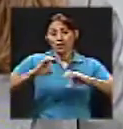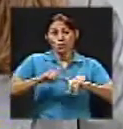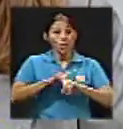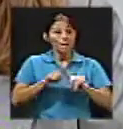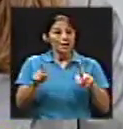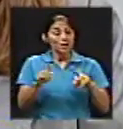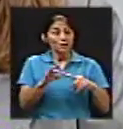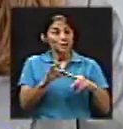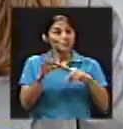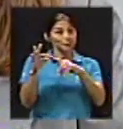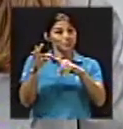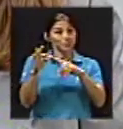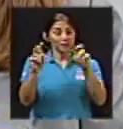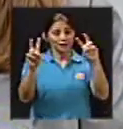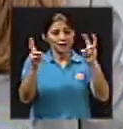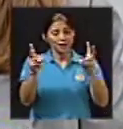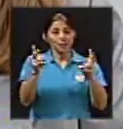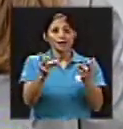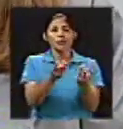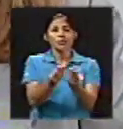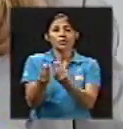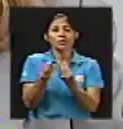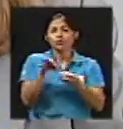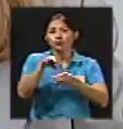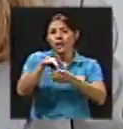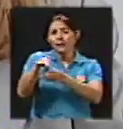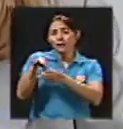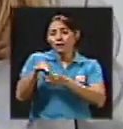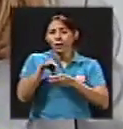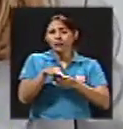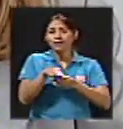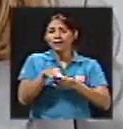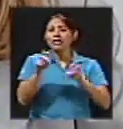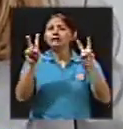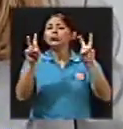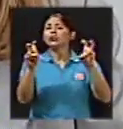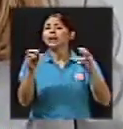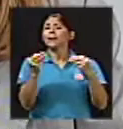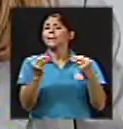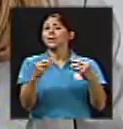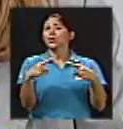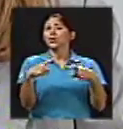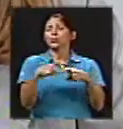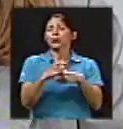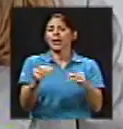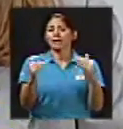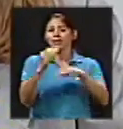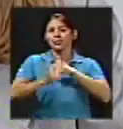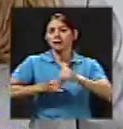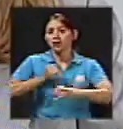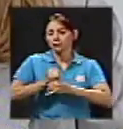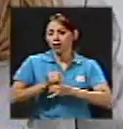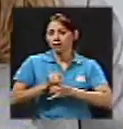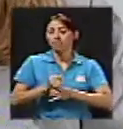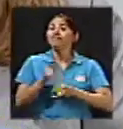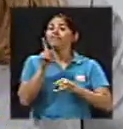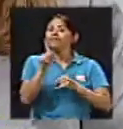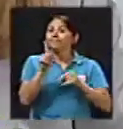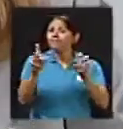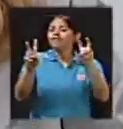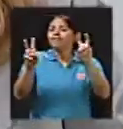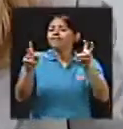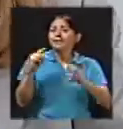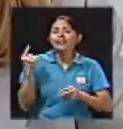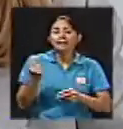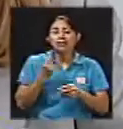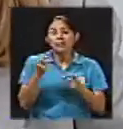del comercio de productos agrícolas, que es un tema muy controvertido a nivel internacional, es una de esas áreas del comercio en el cual siempre